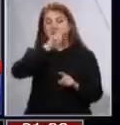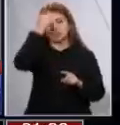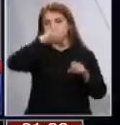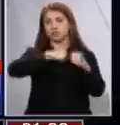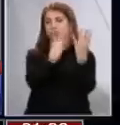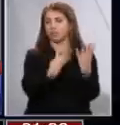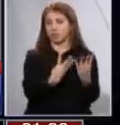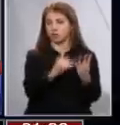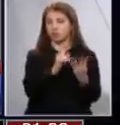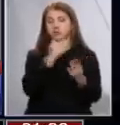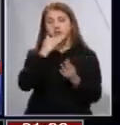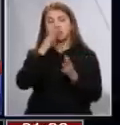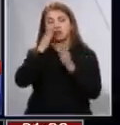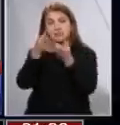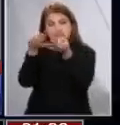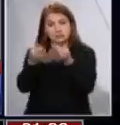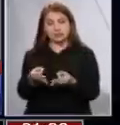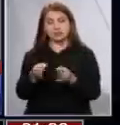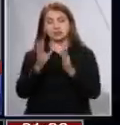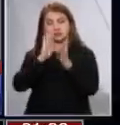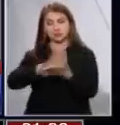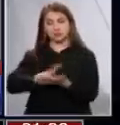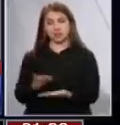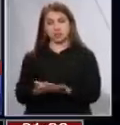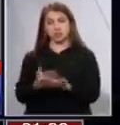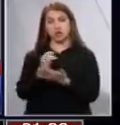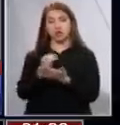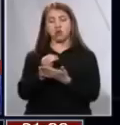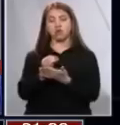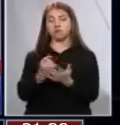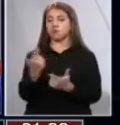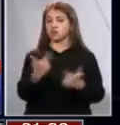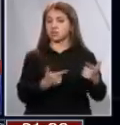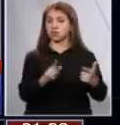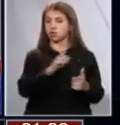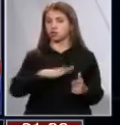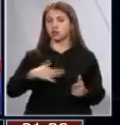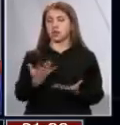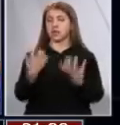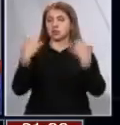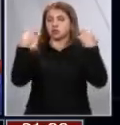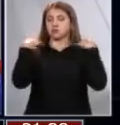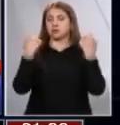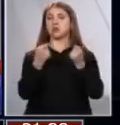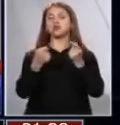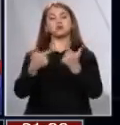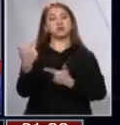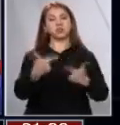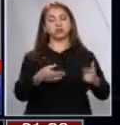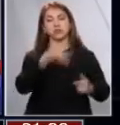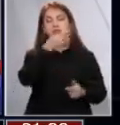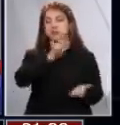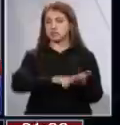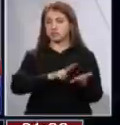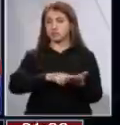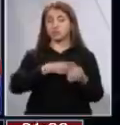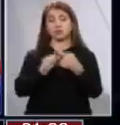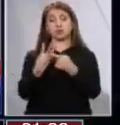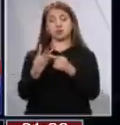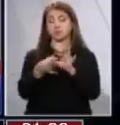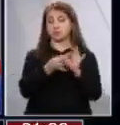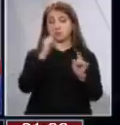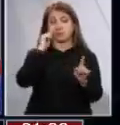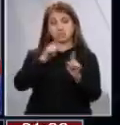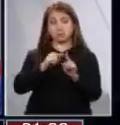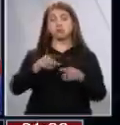garantizar la atención de salud. ¿O será finalmente que la clase política en Chile no quiere asumir el costo político de decir la verdad es que en estos tres casos